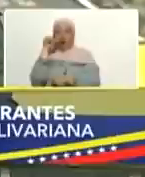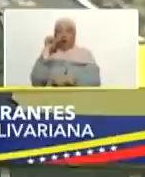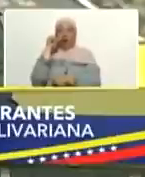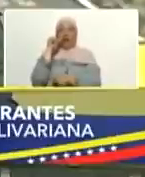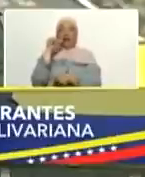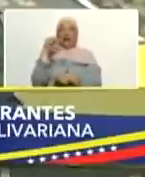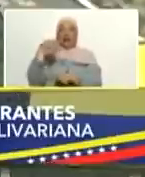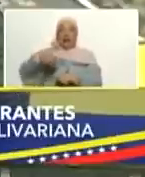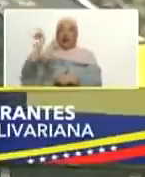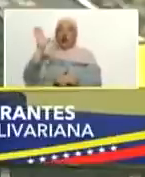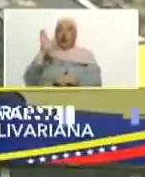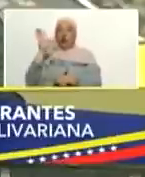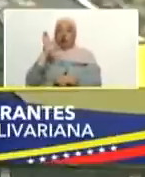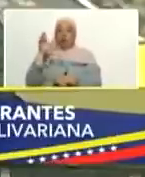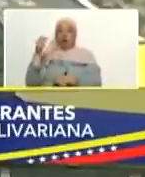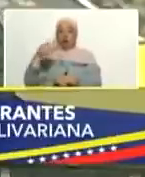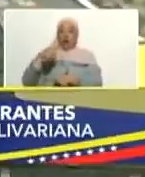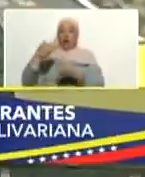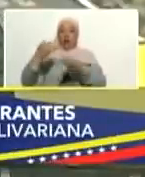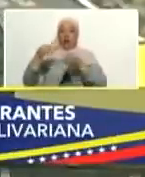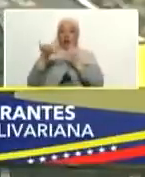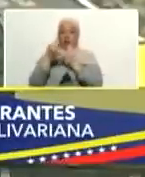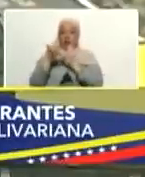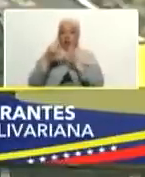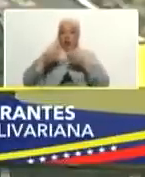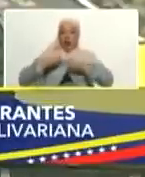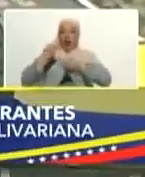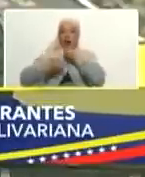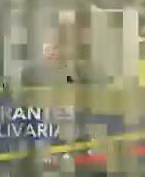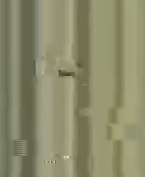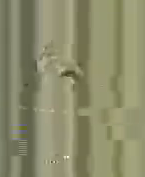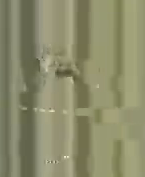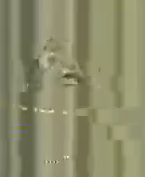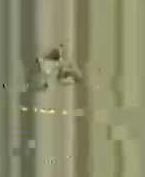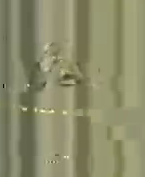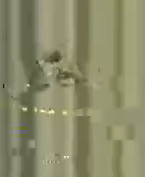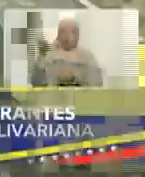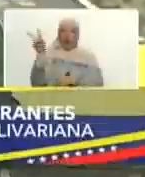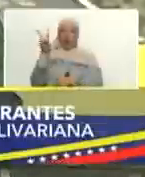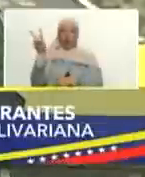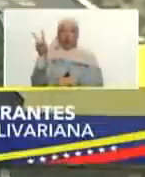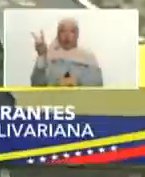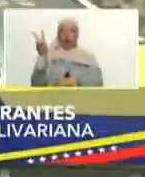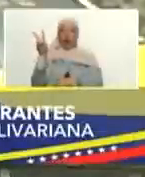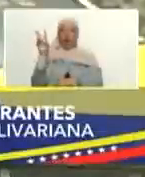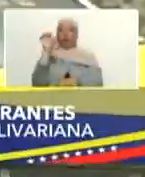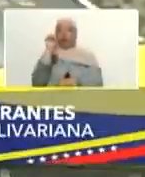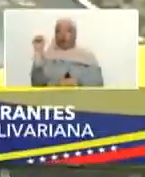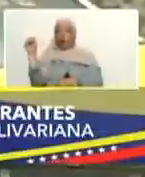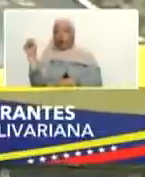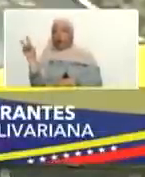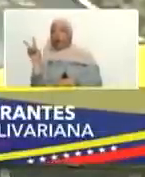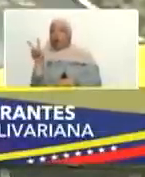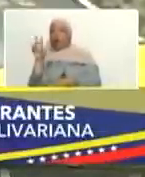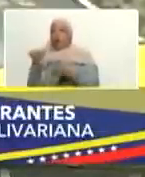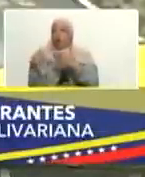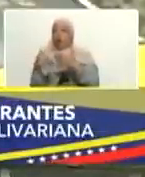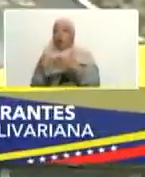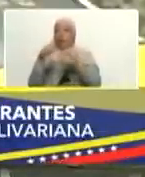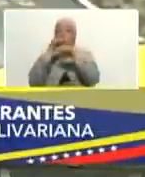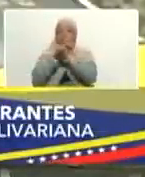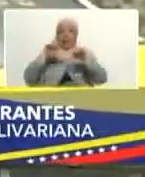periferia, en el occidente, en el sur y en el oriente del país. Pero también hemos visto una Fuerza